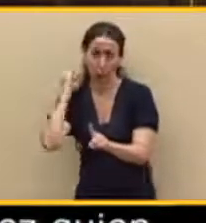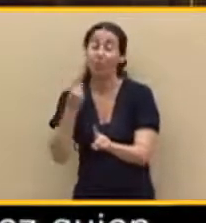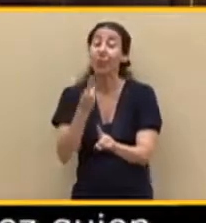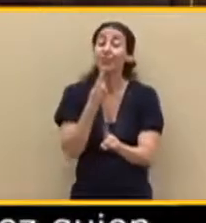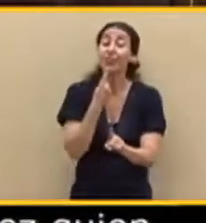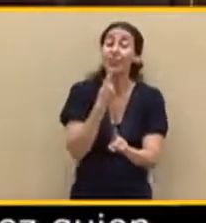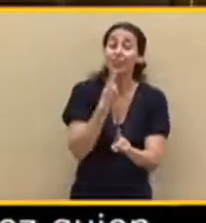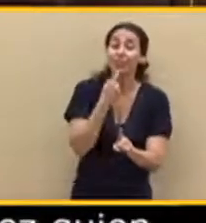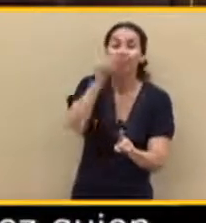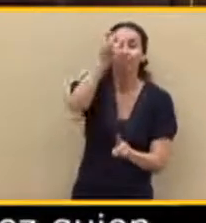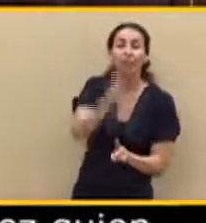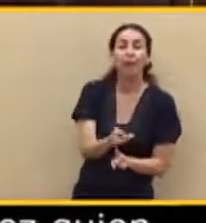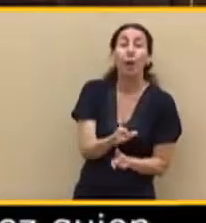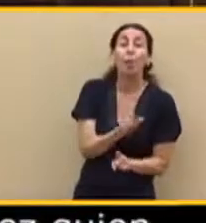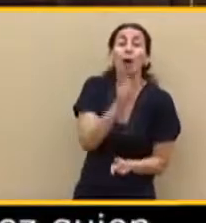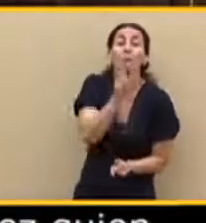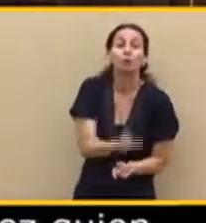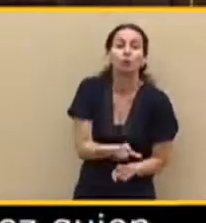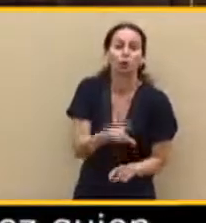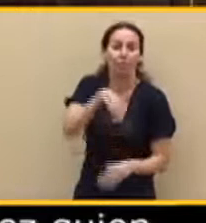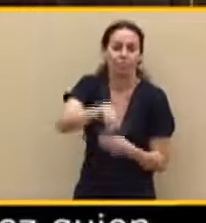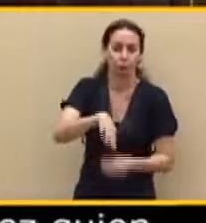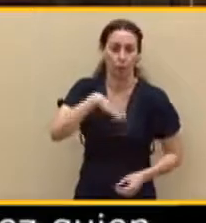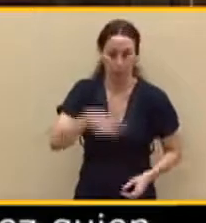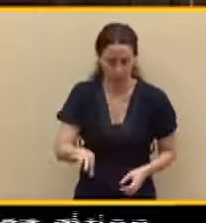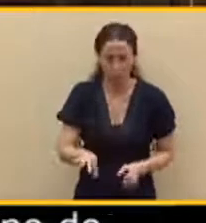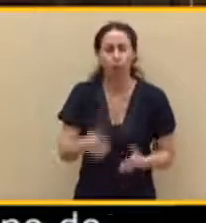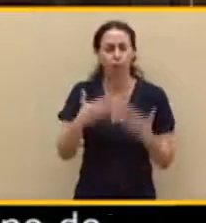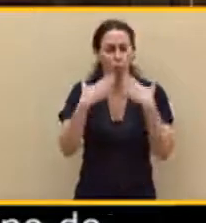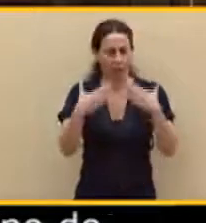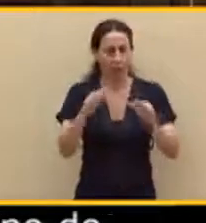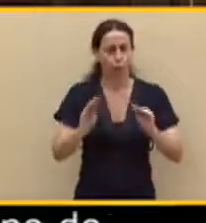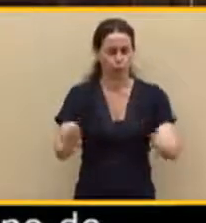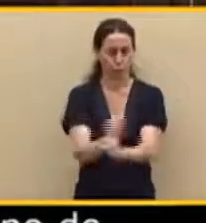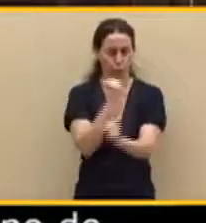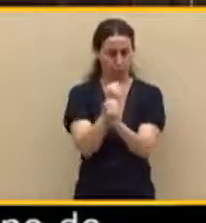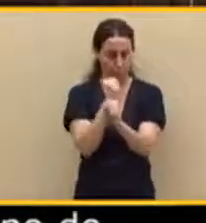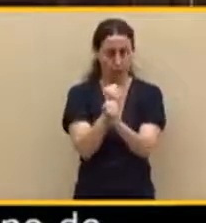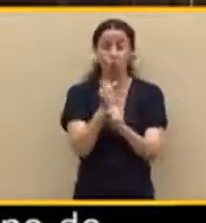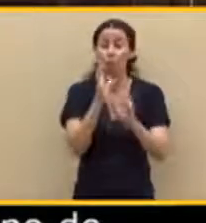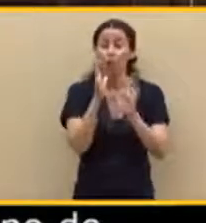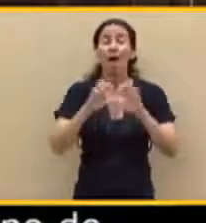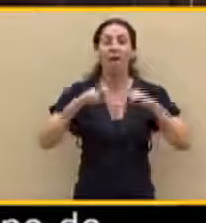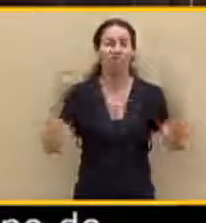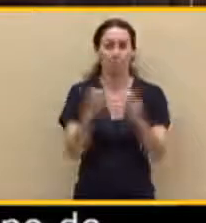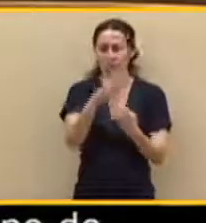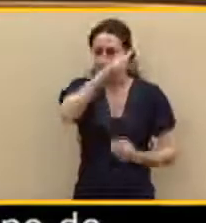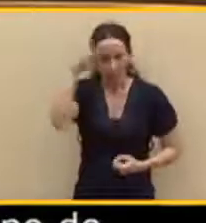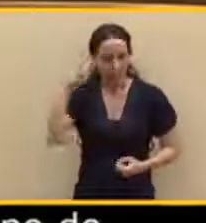de Podemos. Pues agradezco el trabajo que están haciendo mis compañeros en la Asamblea de Madrid luchando contra su